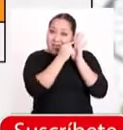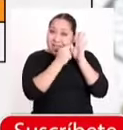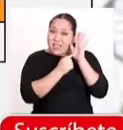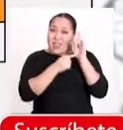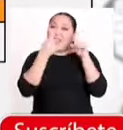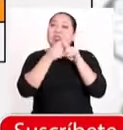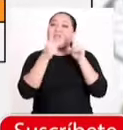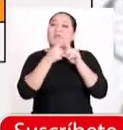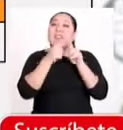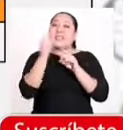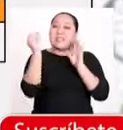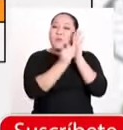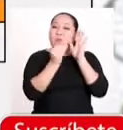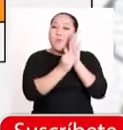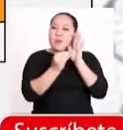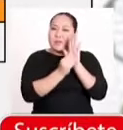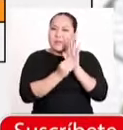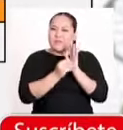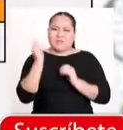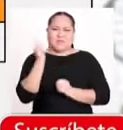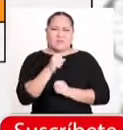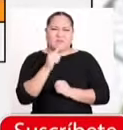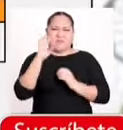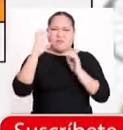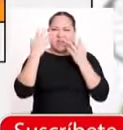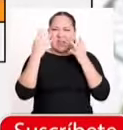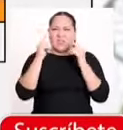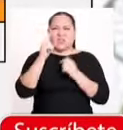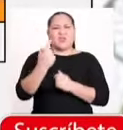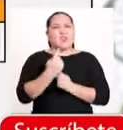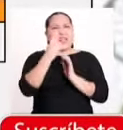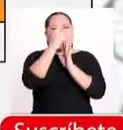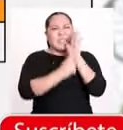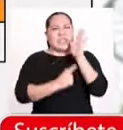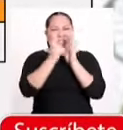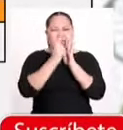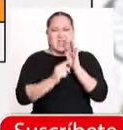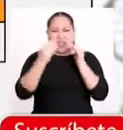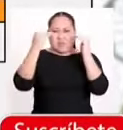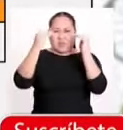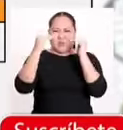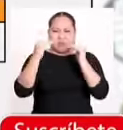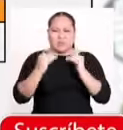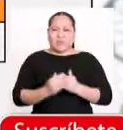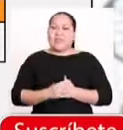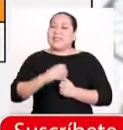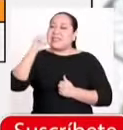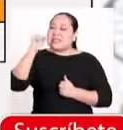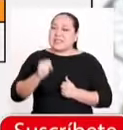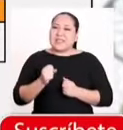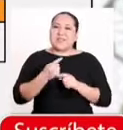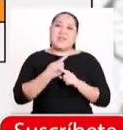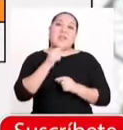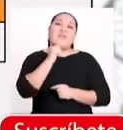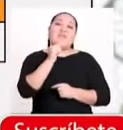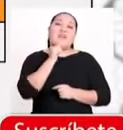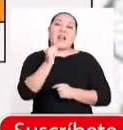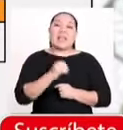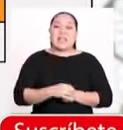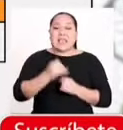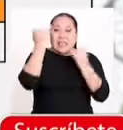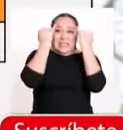diferencias que hemos hecho. Pero parece solo una lista de dos columnas. ¡Claro que sí! Lo que falta son los